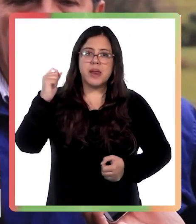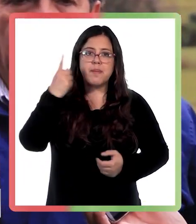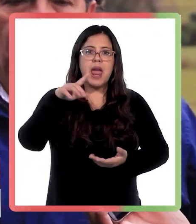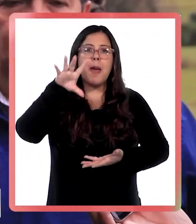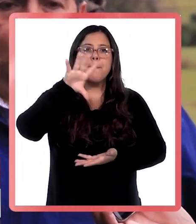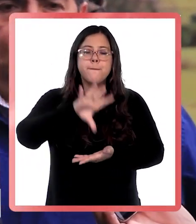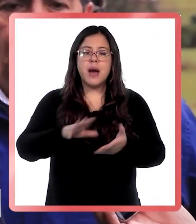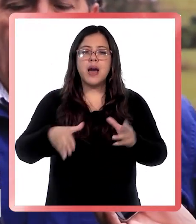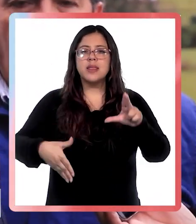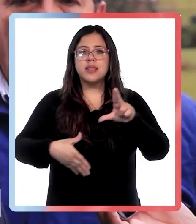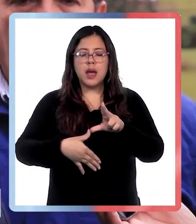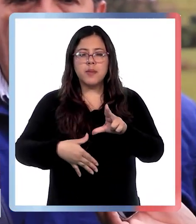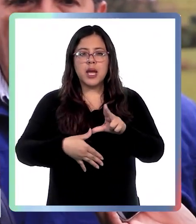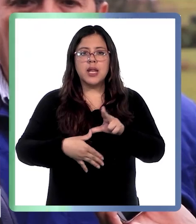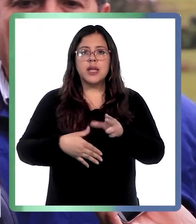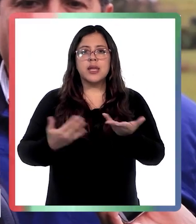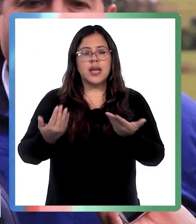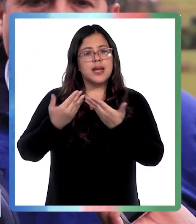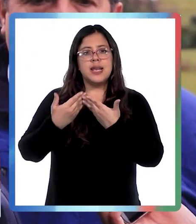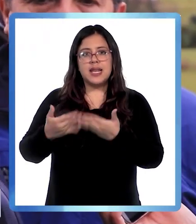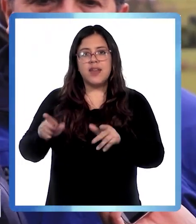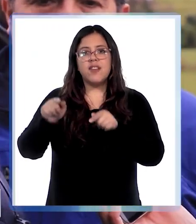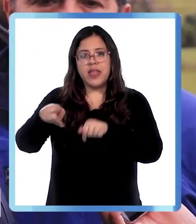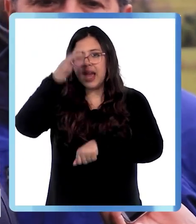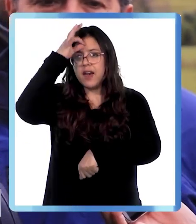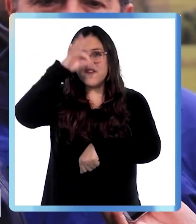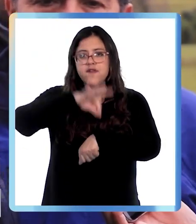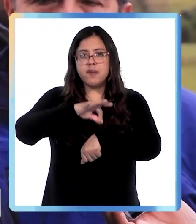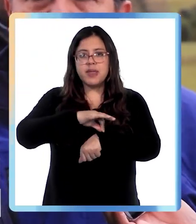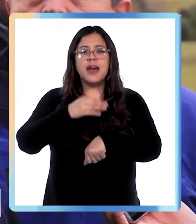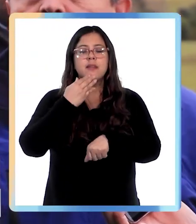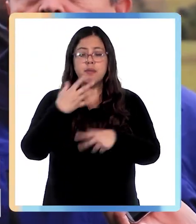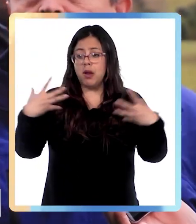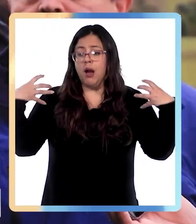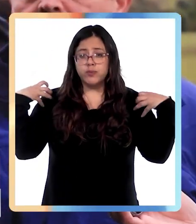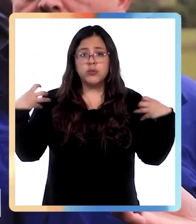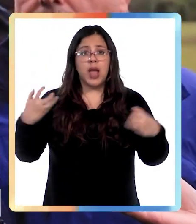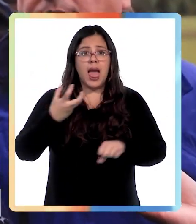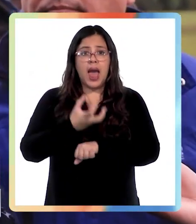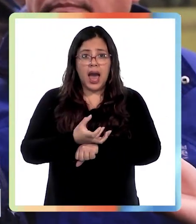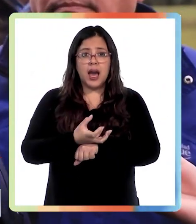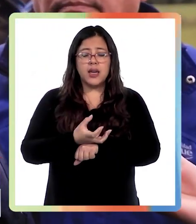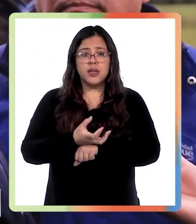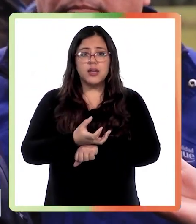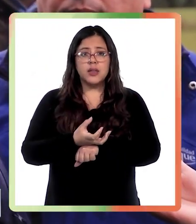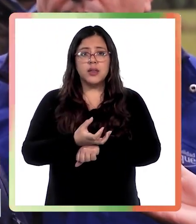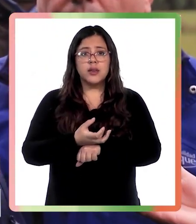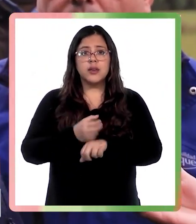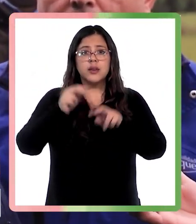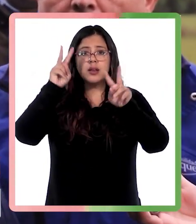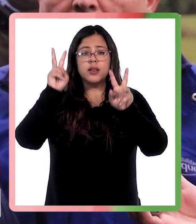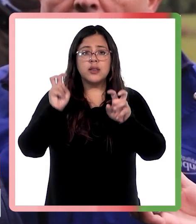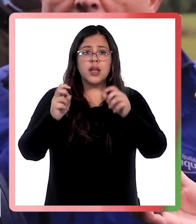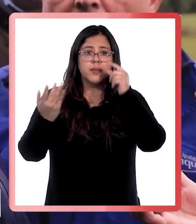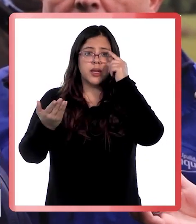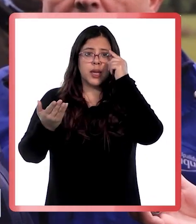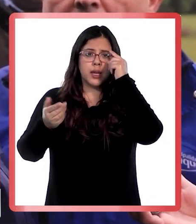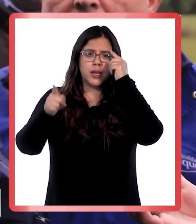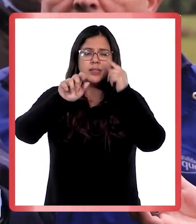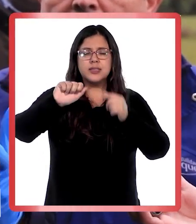primer país de América Latina libre de brucelosis además tenemos mucha responsabilidad un alto directivo del